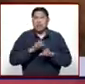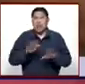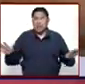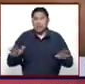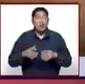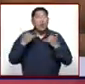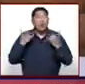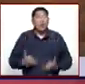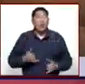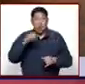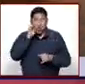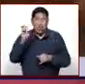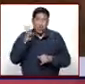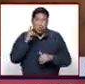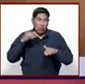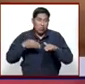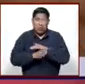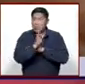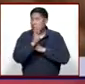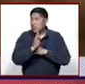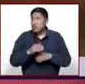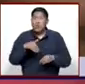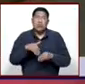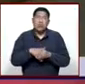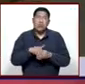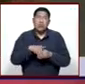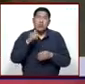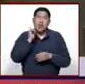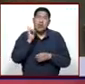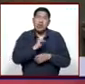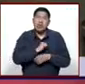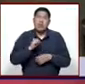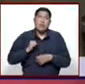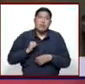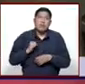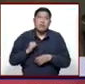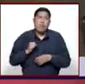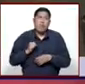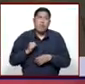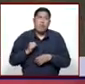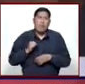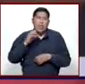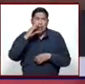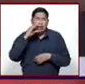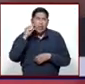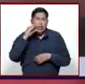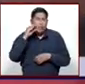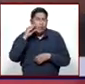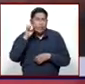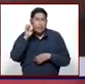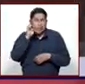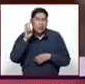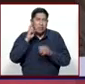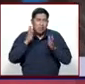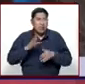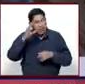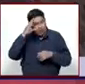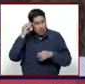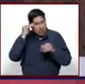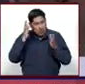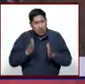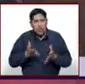está habilitado, pero por voto, como han hecho el día de ayer en el Senado, arcistas, derechistas y demás quieren aprovechar